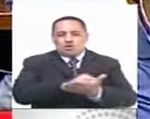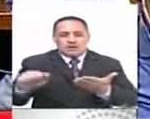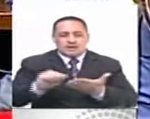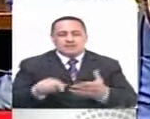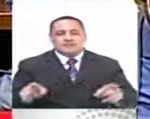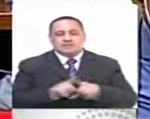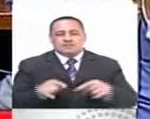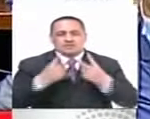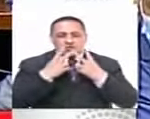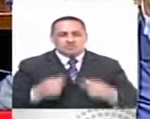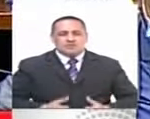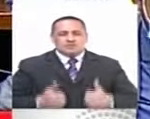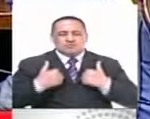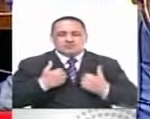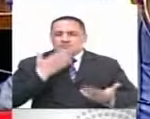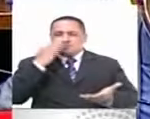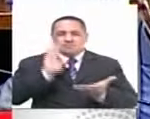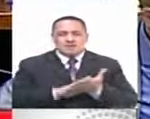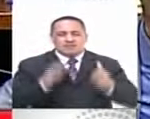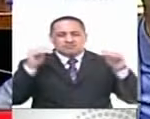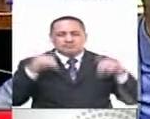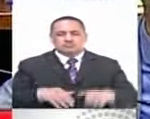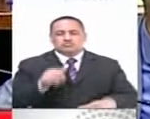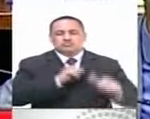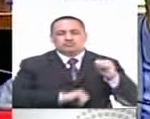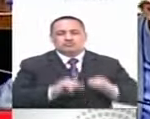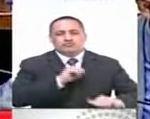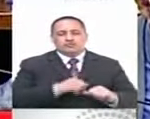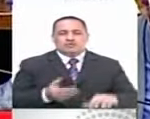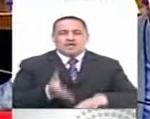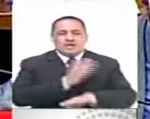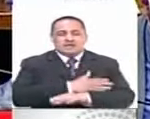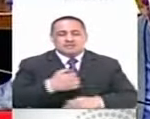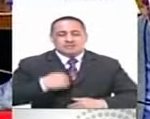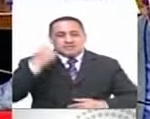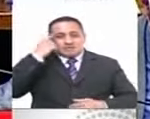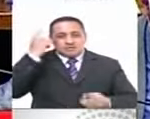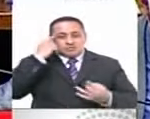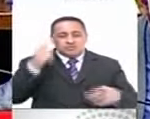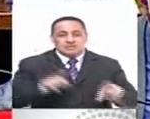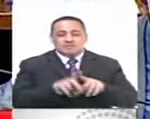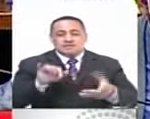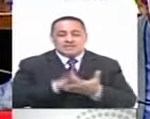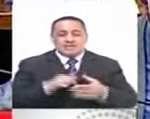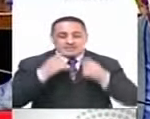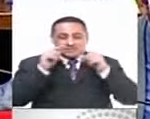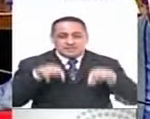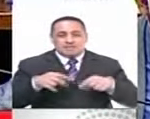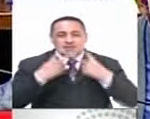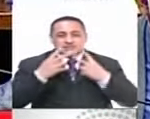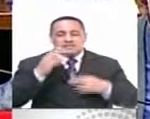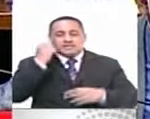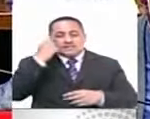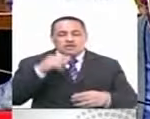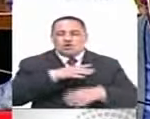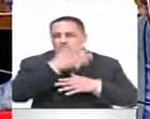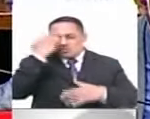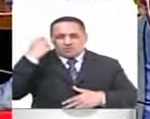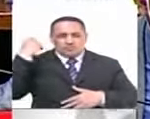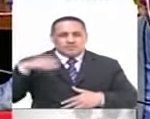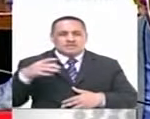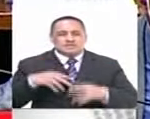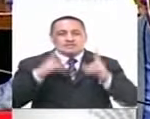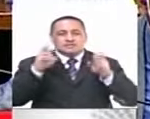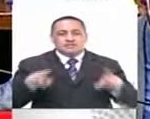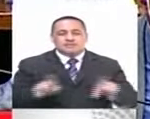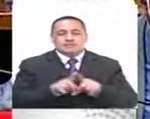hemos vivido una etapa nefasta de nuestra historia con esa ideología y eso deben entenderlo ustedes. Olvídense de ese tema y van a ver